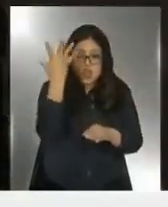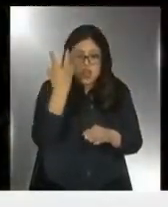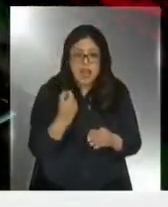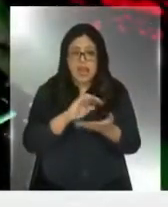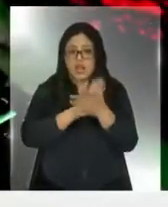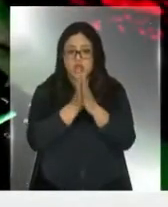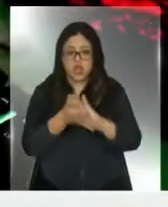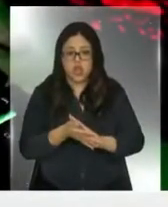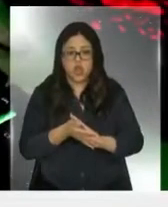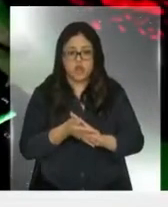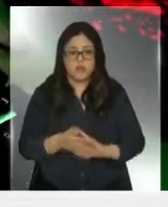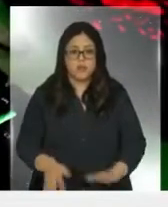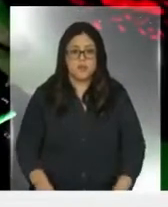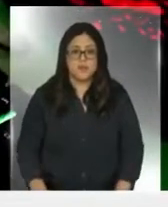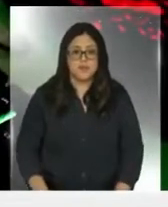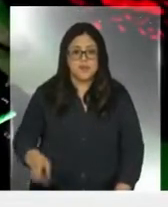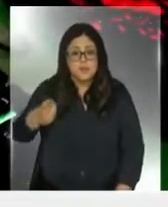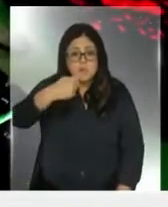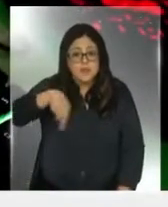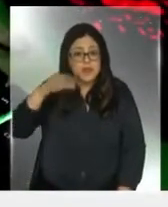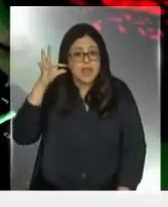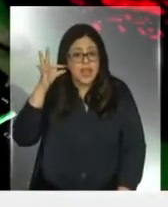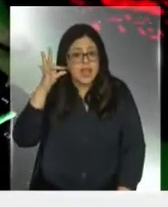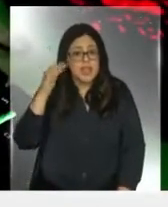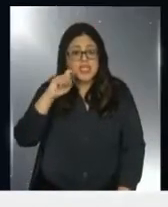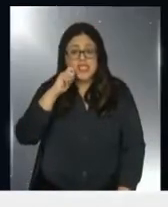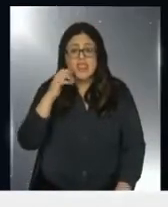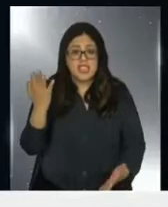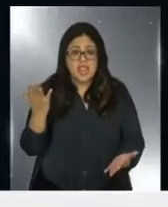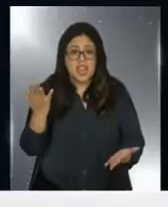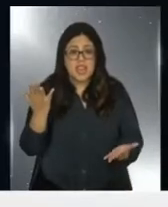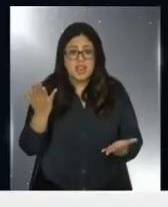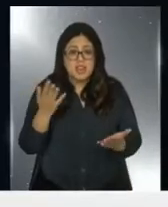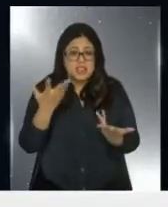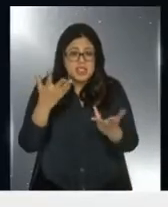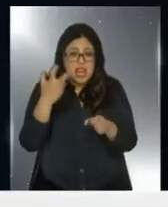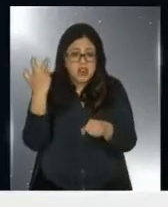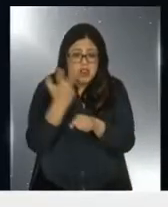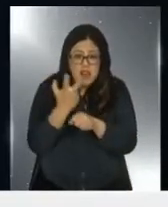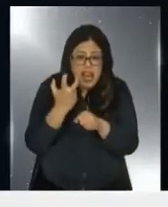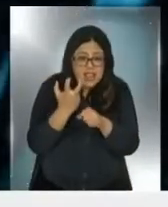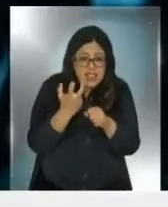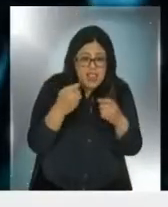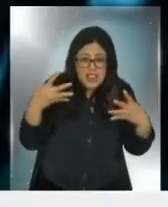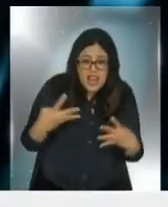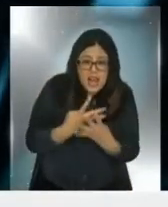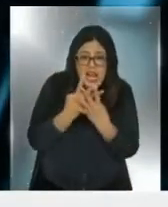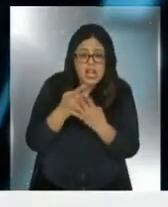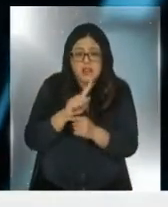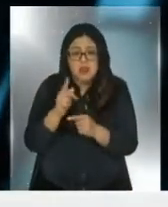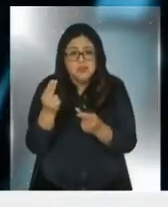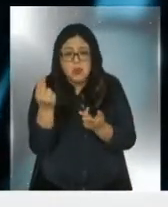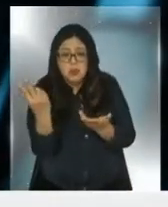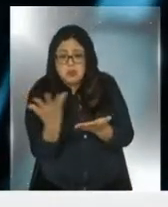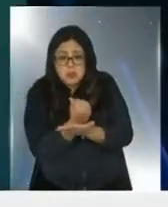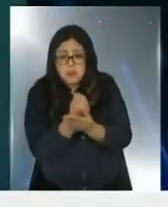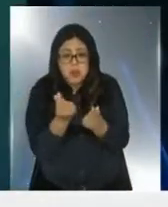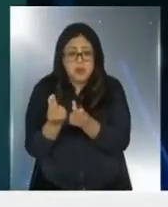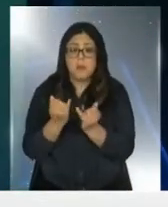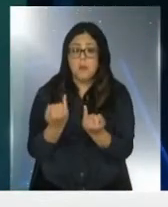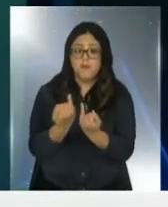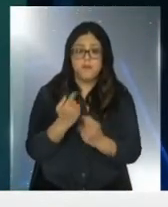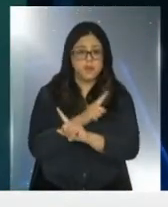todo. Ellas no se declaran piratas ni asaltantes de la red, porque no cobran dinero por la